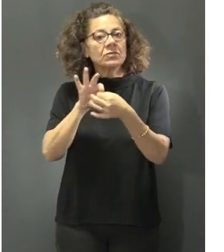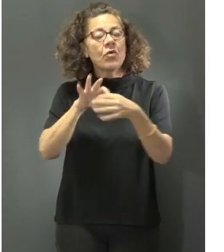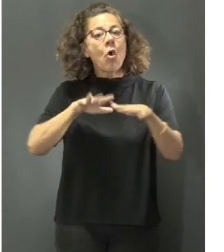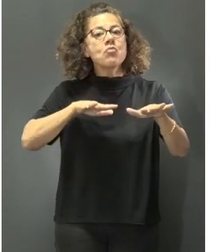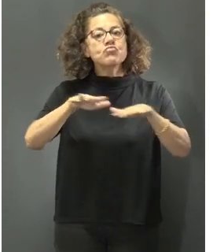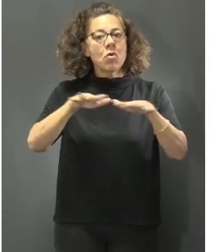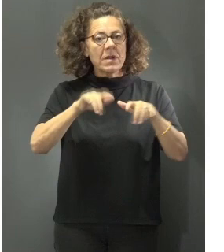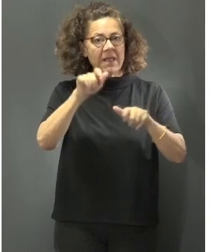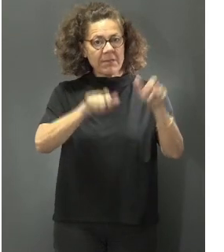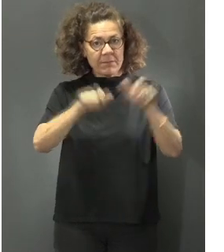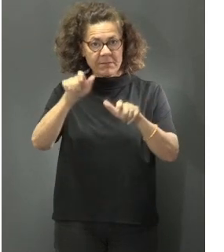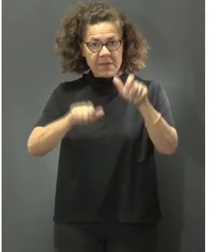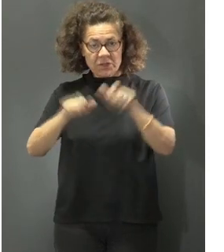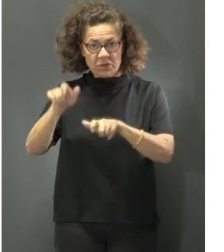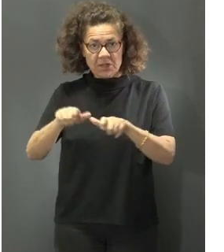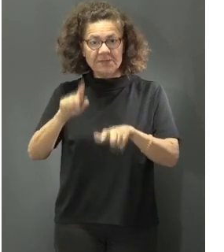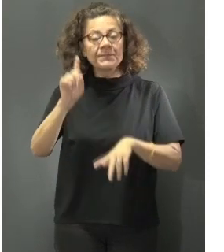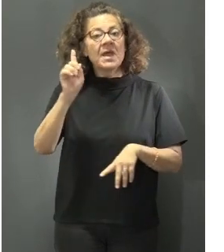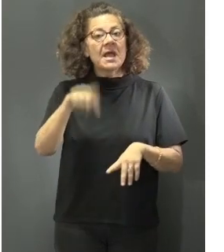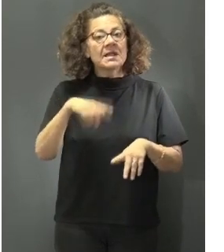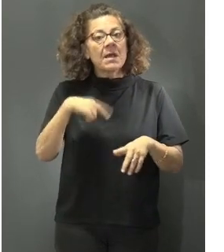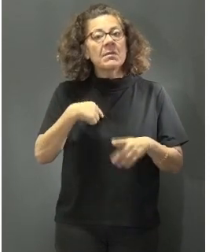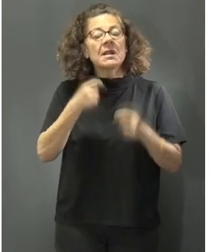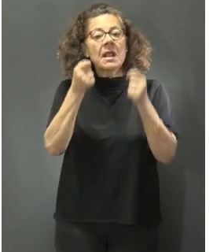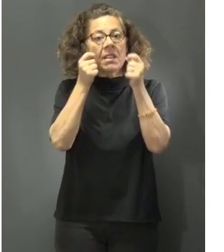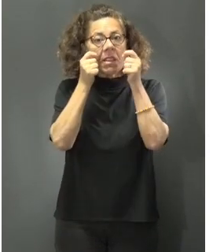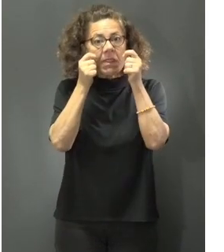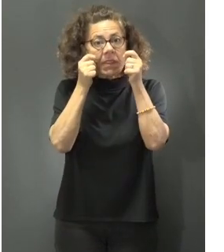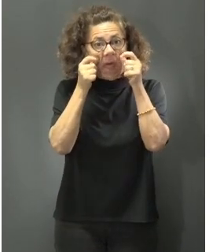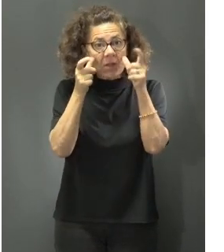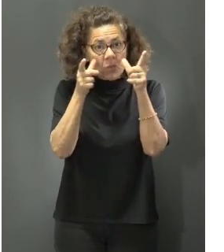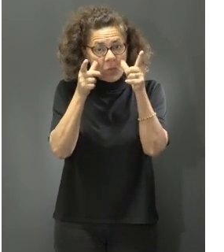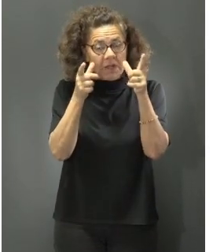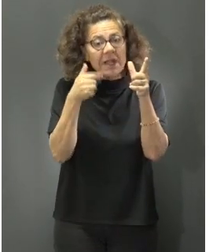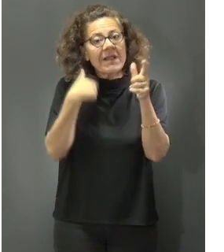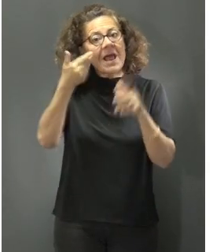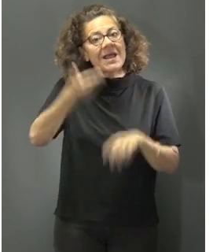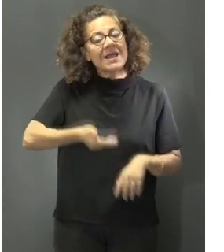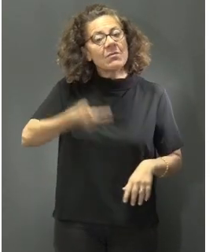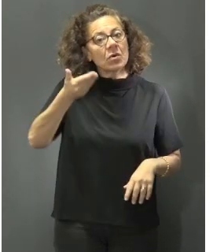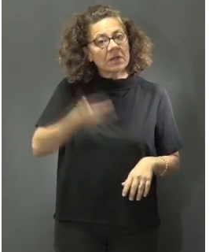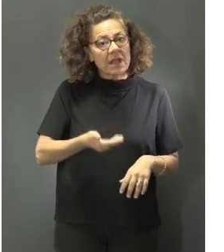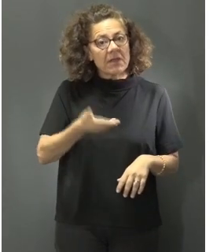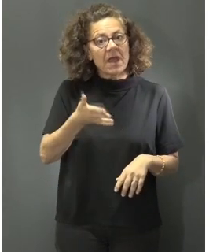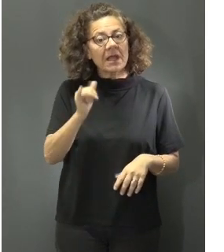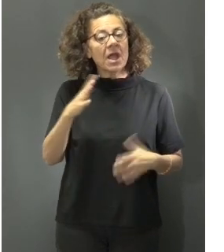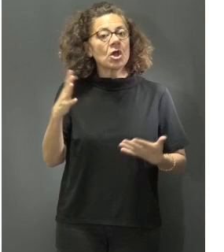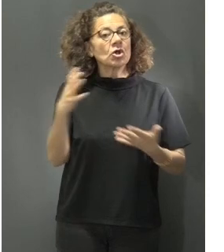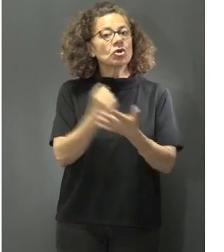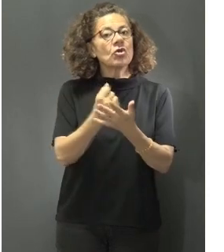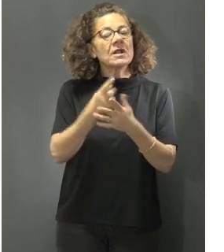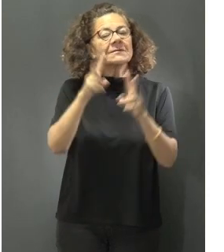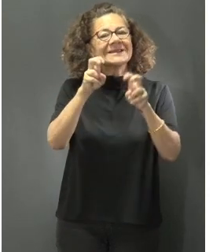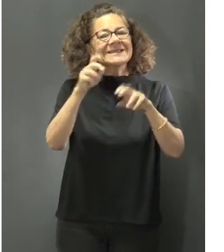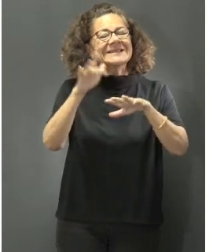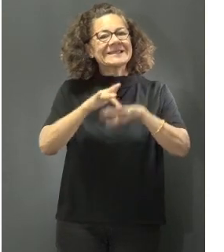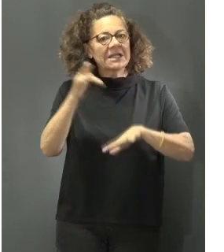de las personas. Hemos ido dándonos cuenta de la importancia que tiene todo lo